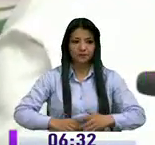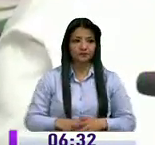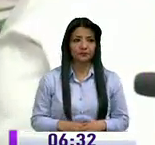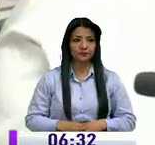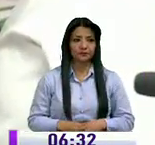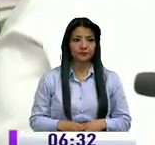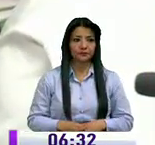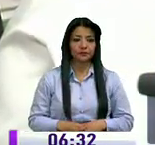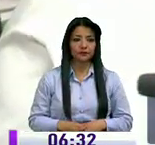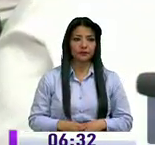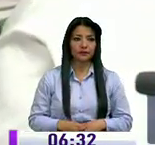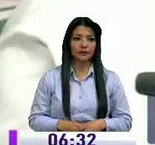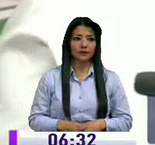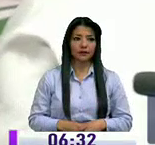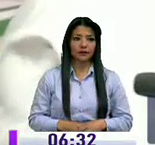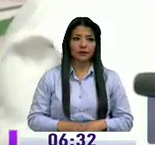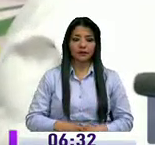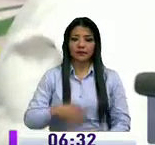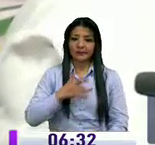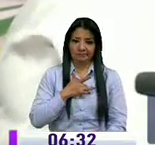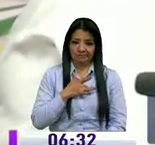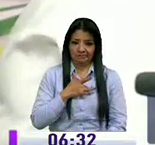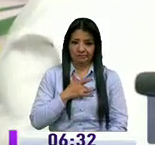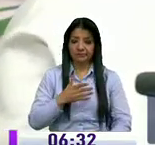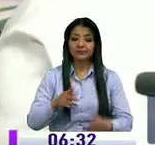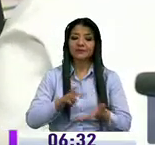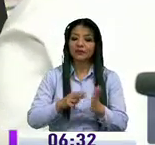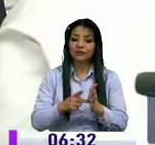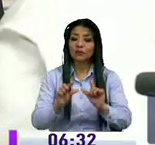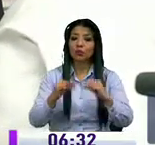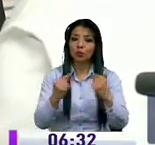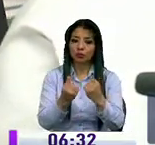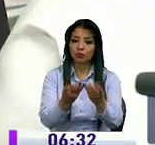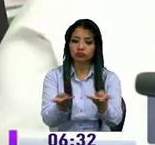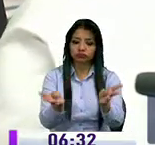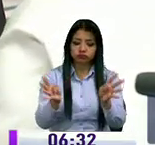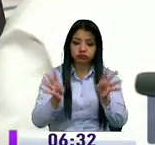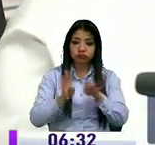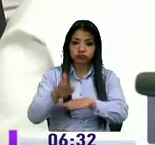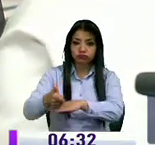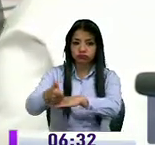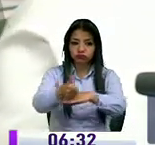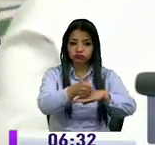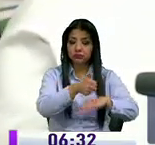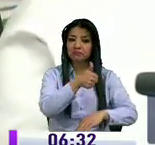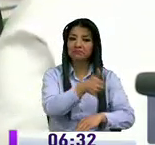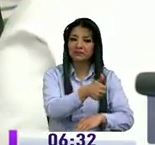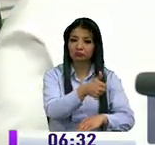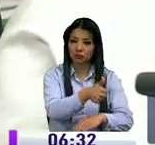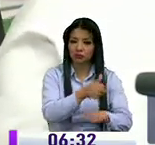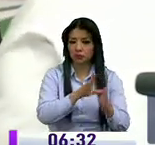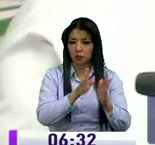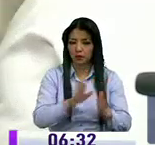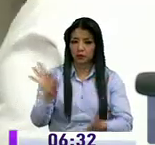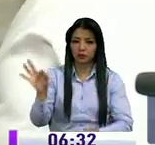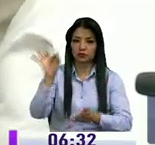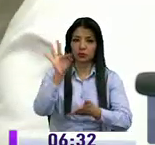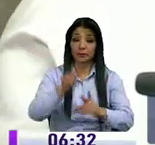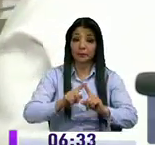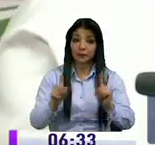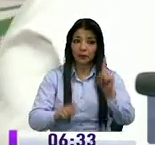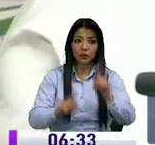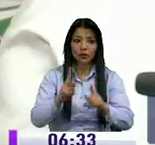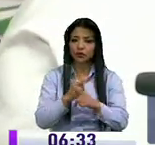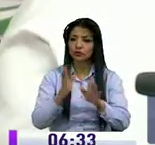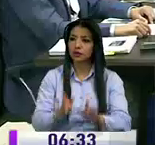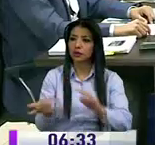que si somos un cuerpo colegiado, elegidos por el pueblo, ciertos consejeros y consejeras no